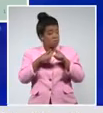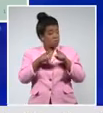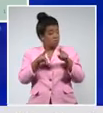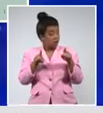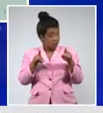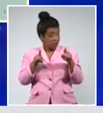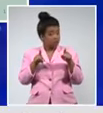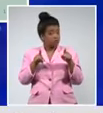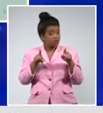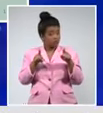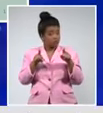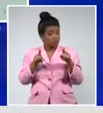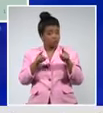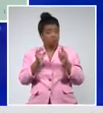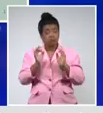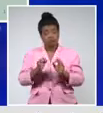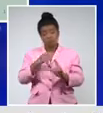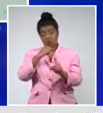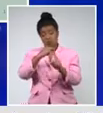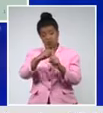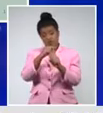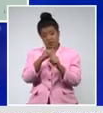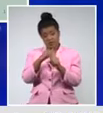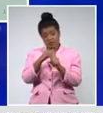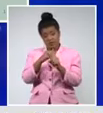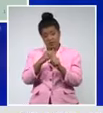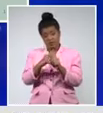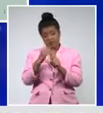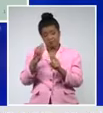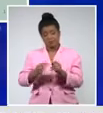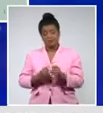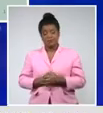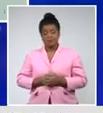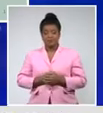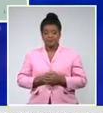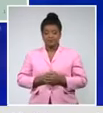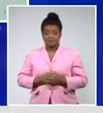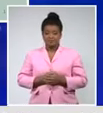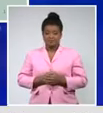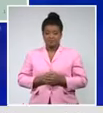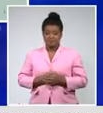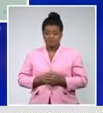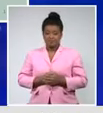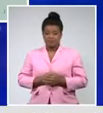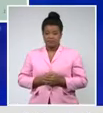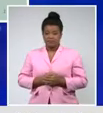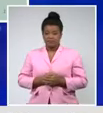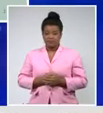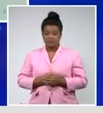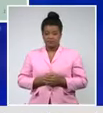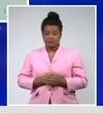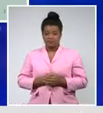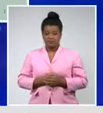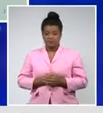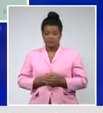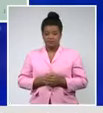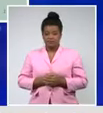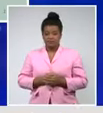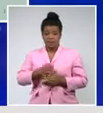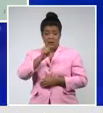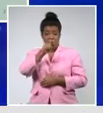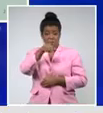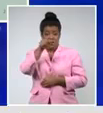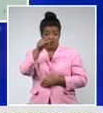diagnostica y nos cuentan en la incidencia del territorio. El caso importado que se diagnostica en Matanzas del